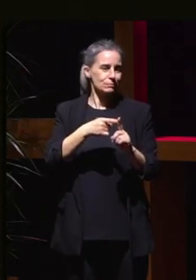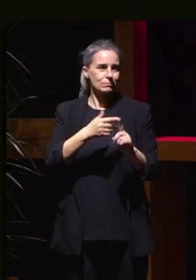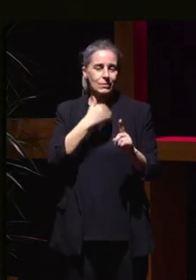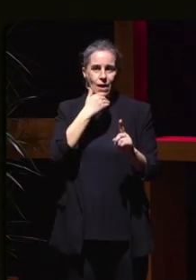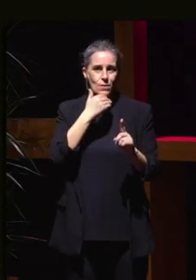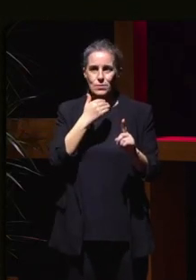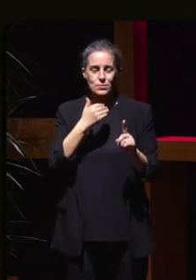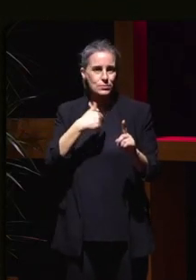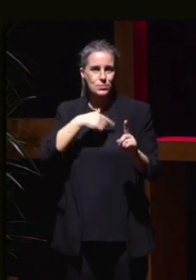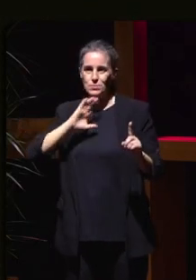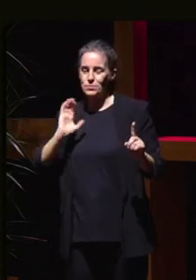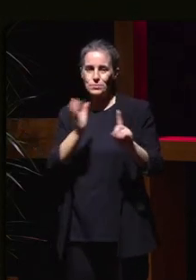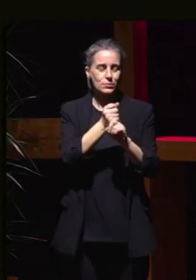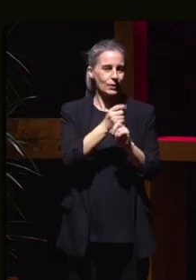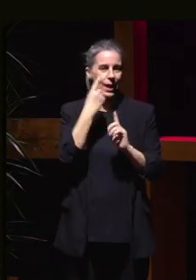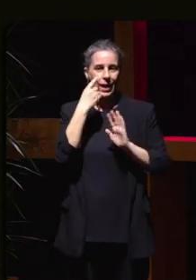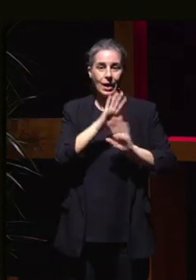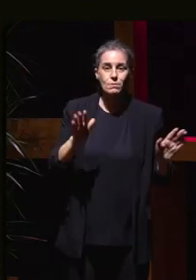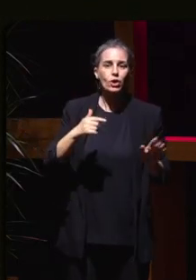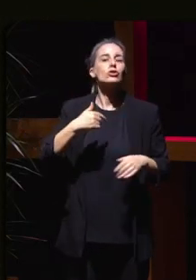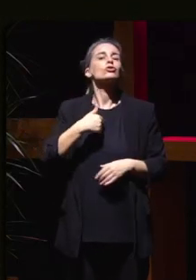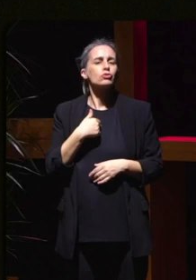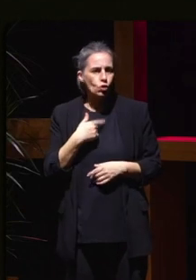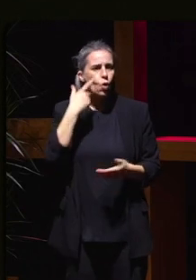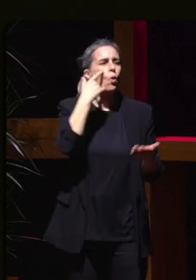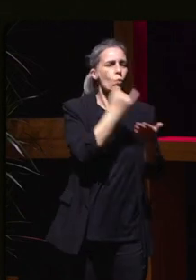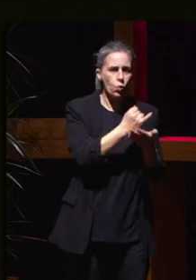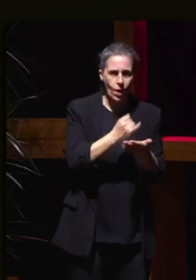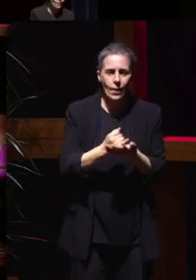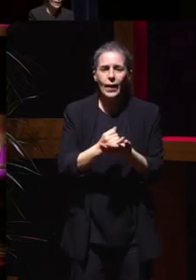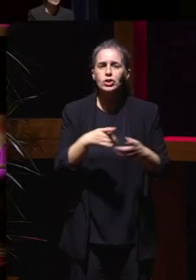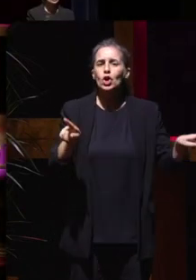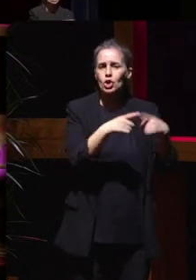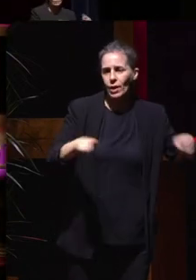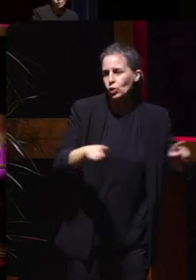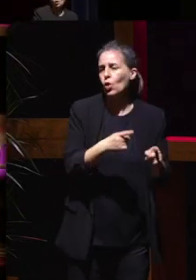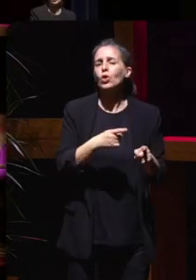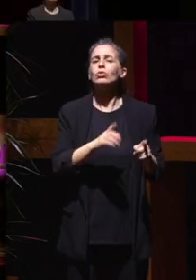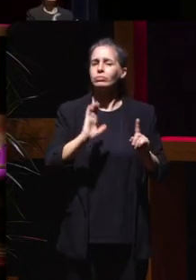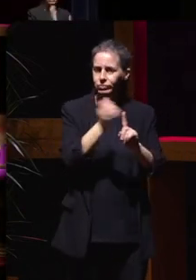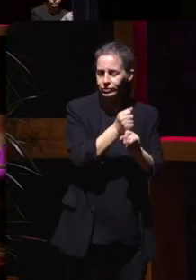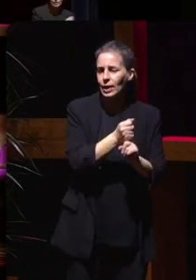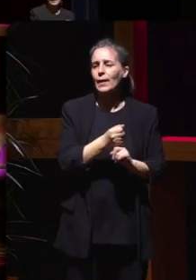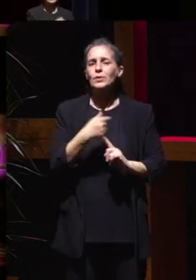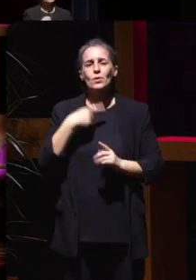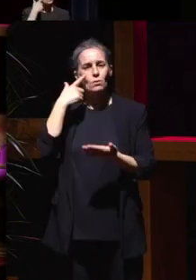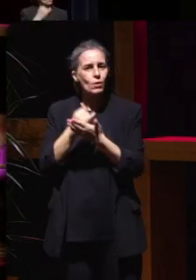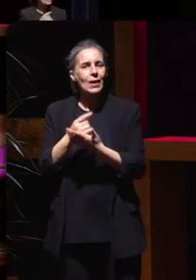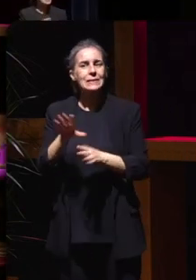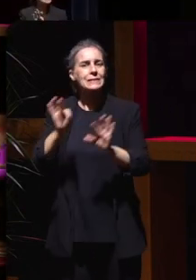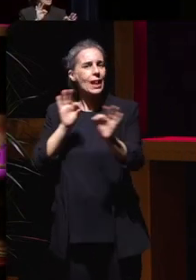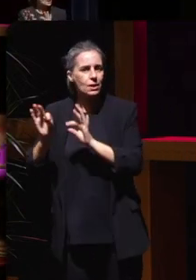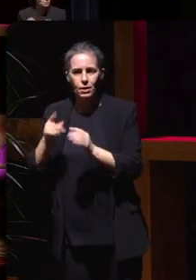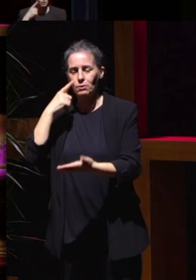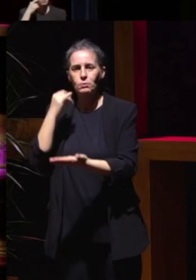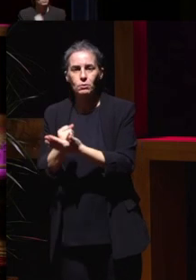eu pasaras pruebas de conservatorio pasa la selectividades Pero uno pasará nunca una prueba como adulta Como aquella a que me tuviera que enfrentar